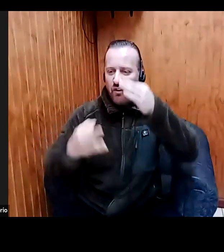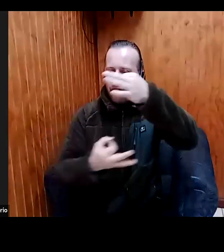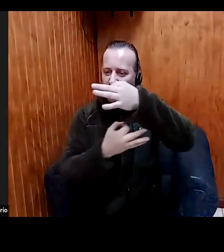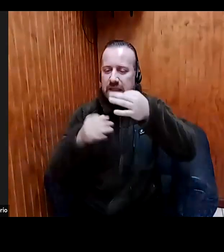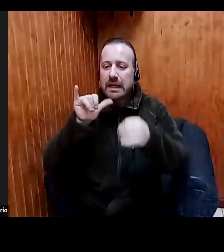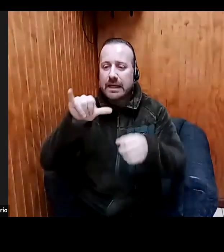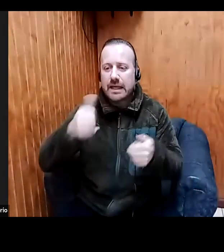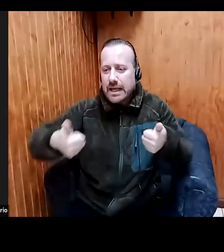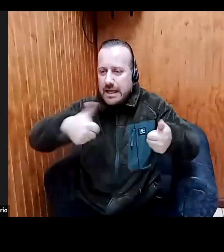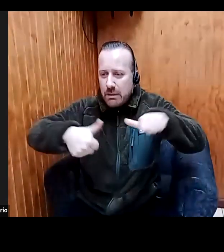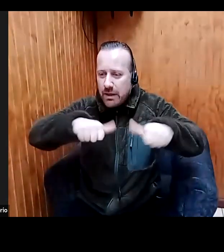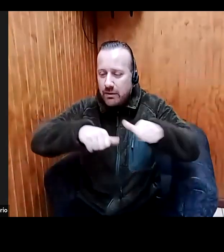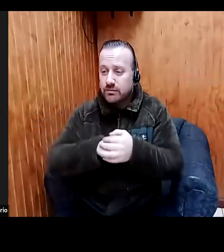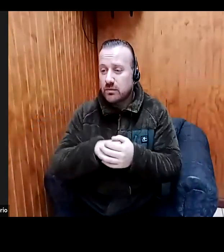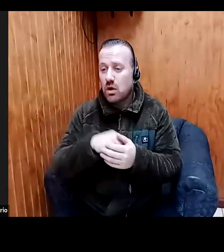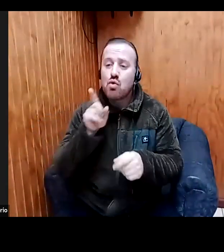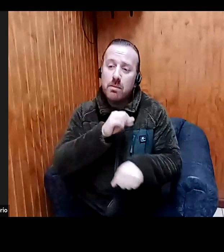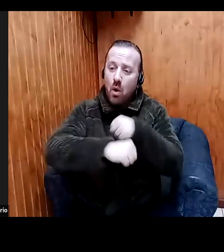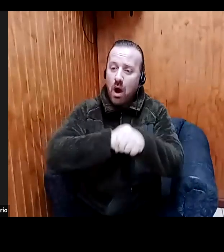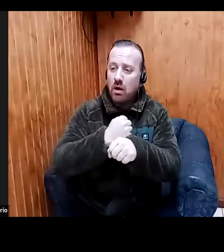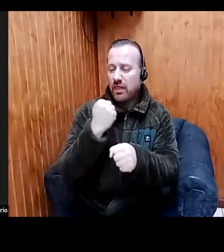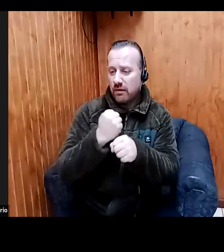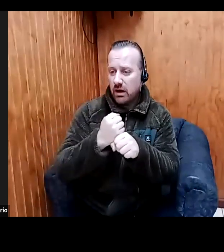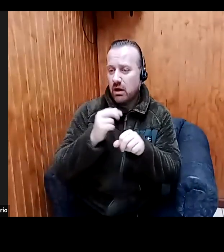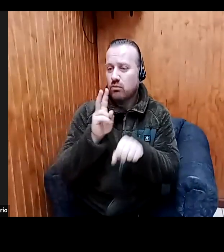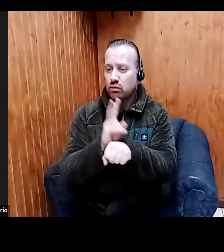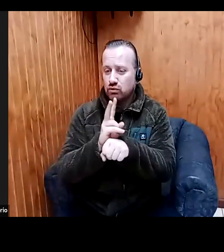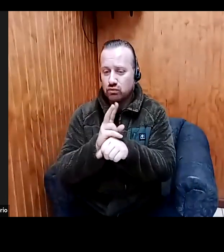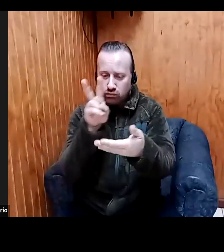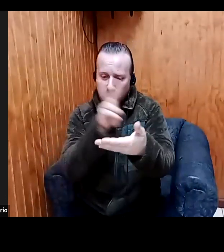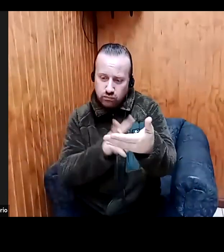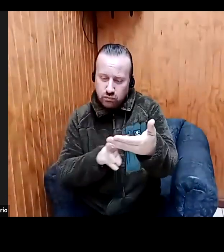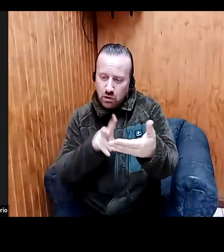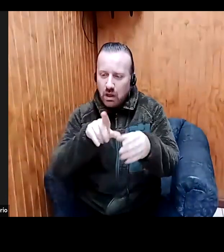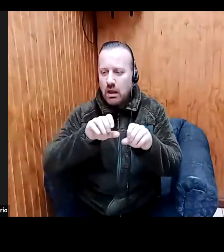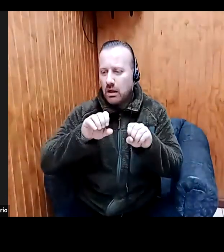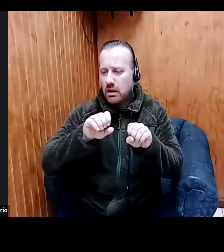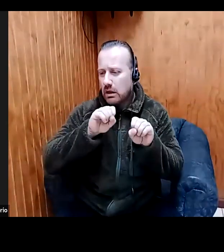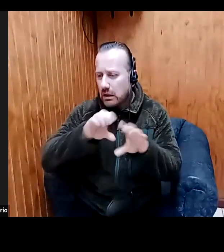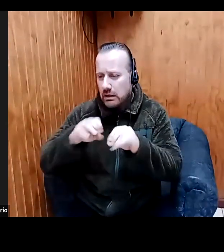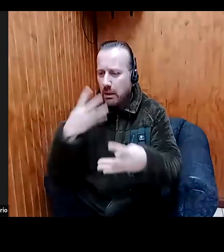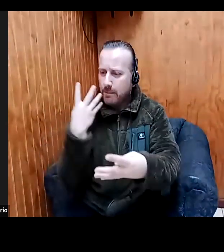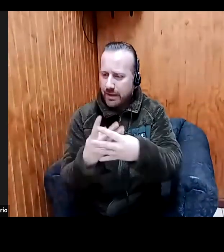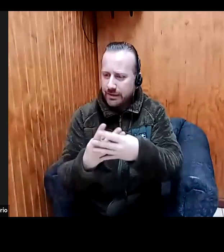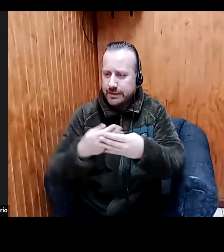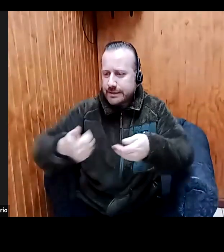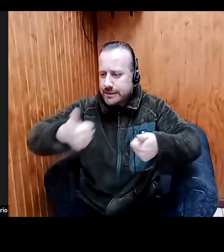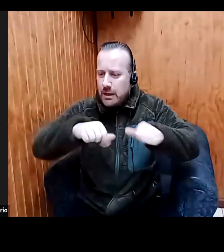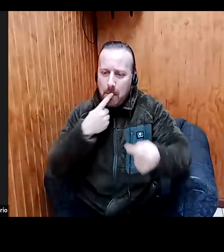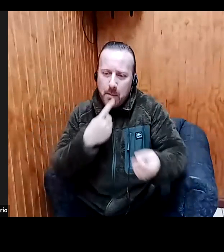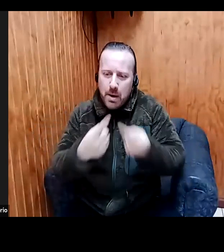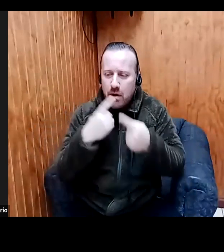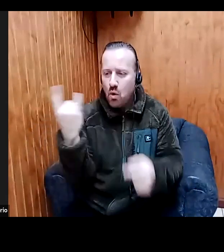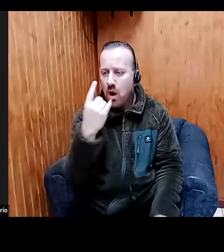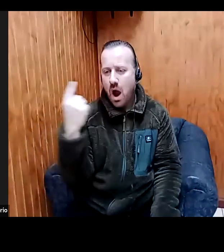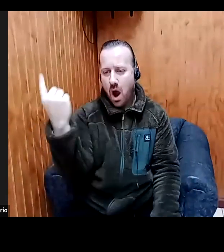últimos años, el doctor Simó trabaja como profesor lector del Departamento de Didáctica de la Matemática y las Ciencias Experimentales en la Universidad